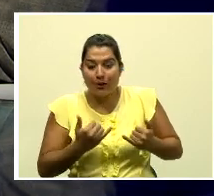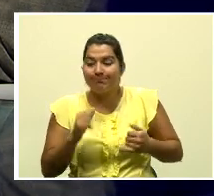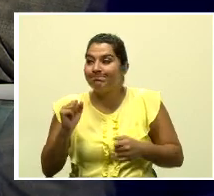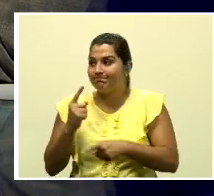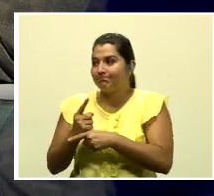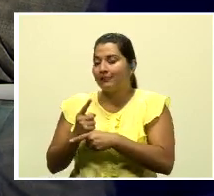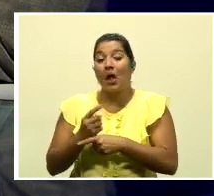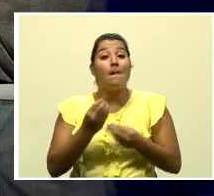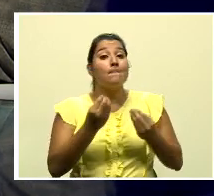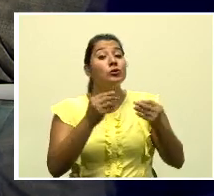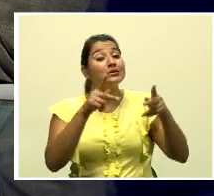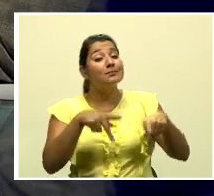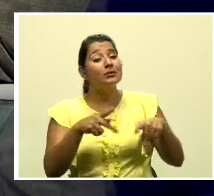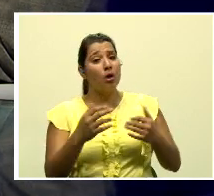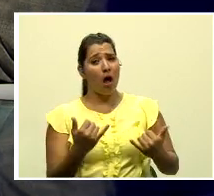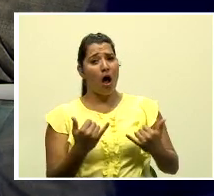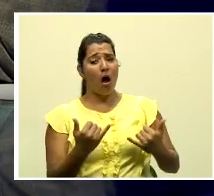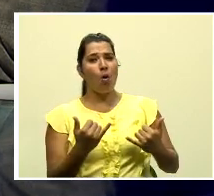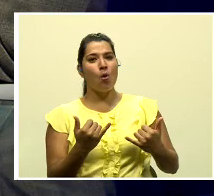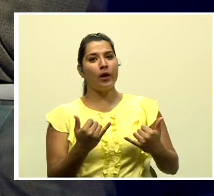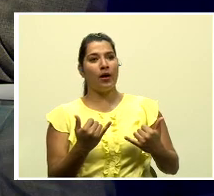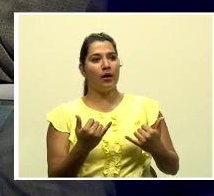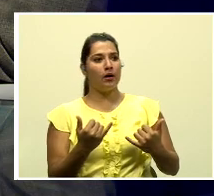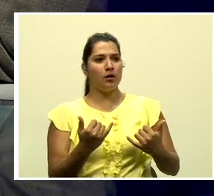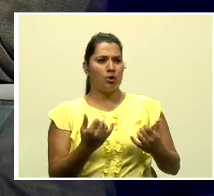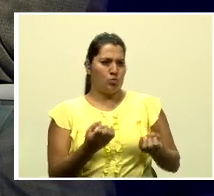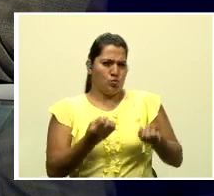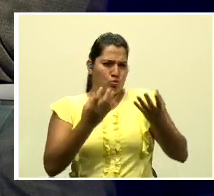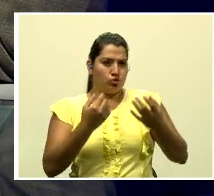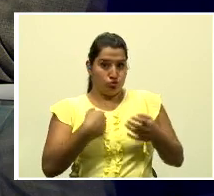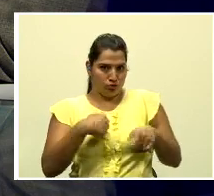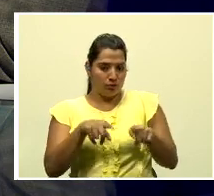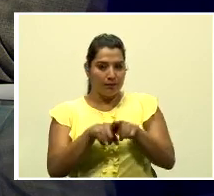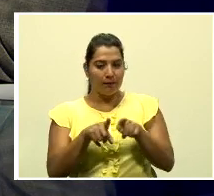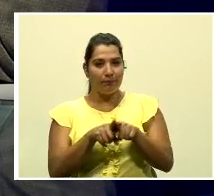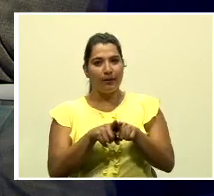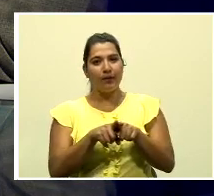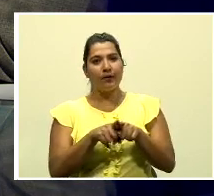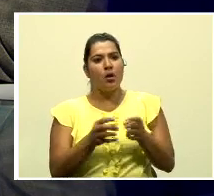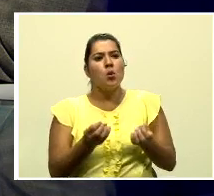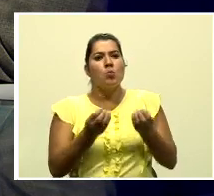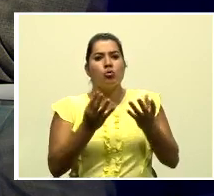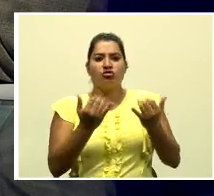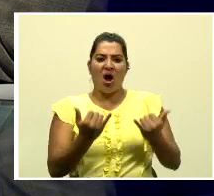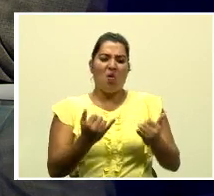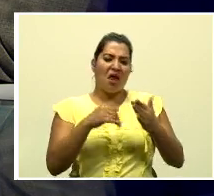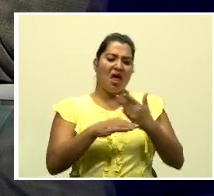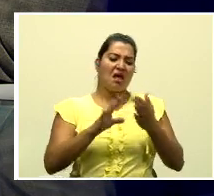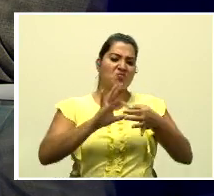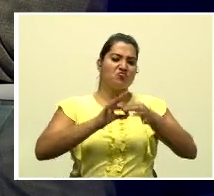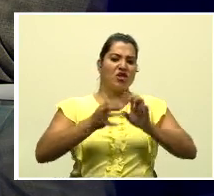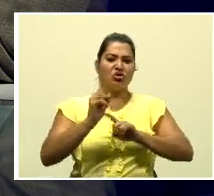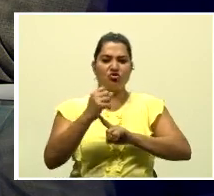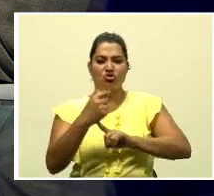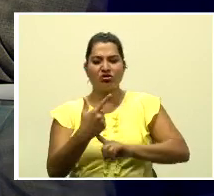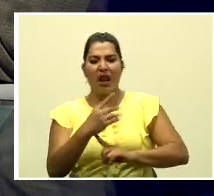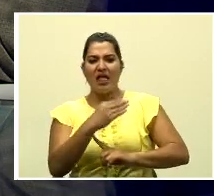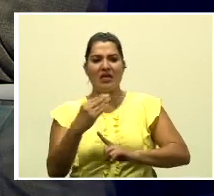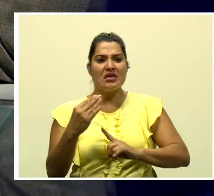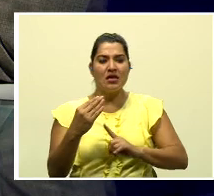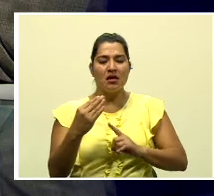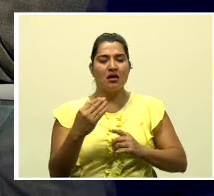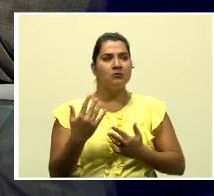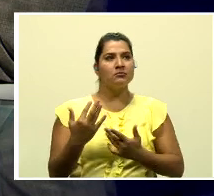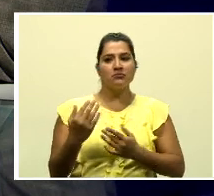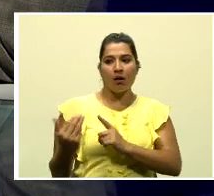Correcto. Mucha gente hoy, mucha gente, digo, y me incluyo, estamos en redes sociales y estamos atentos a que me llegó